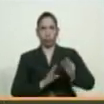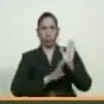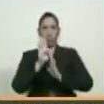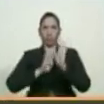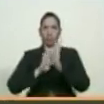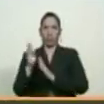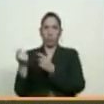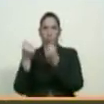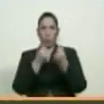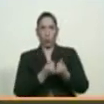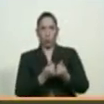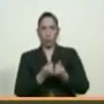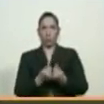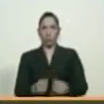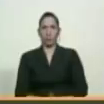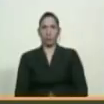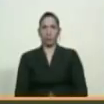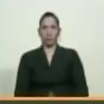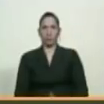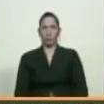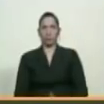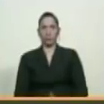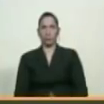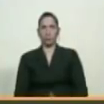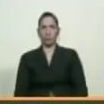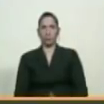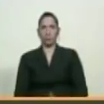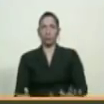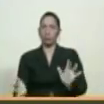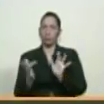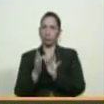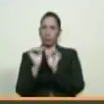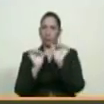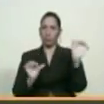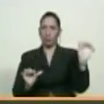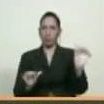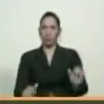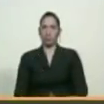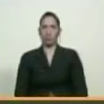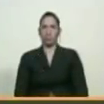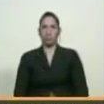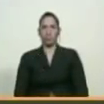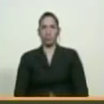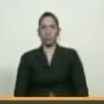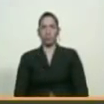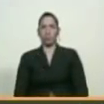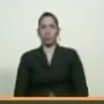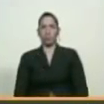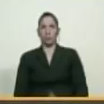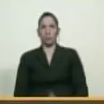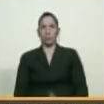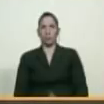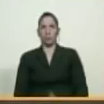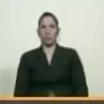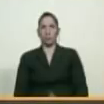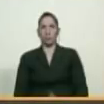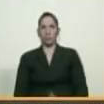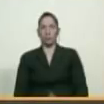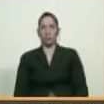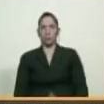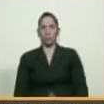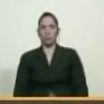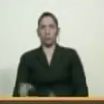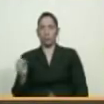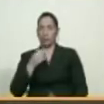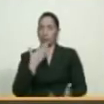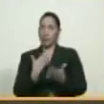lugar está nuestro compañero Roger Villegas y nos conectamos con todos los detalles. Roger, feliz tarde, adelante, cuéntanos. Así es,